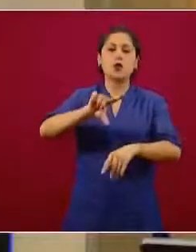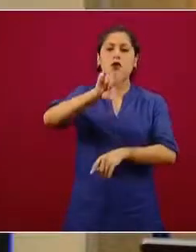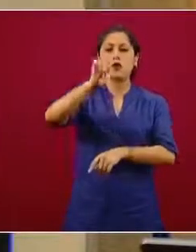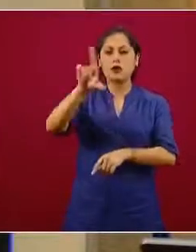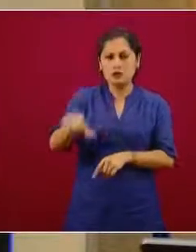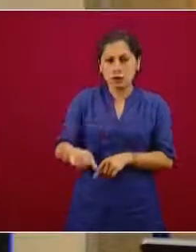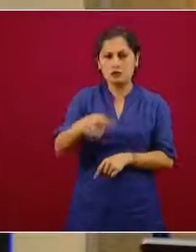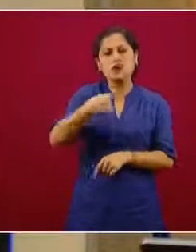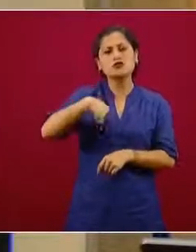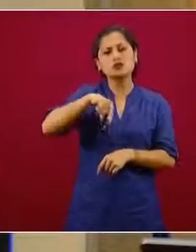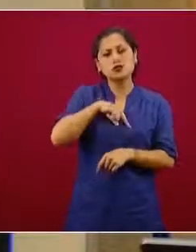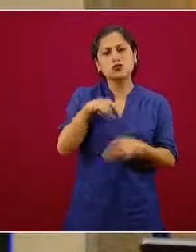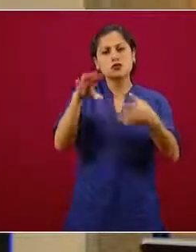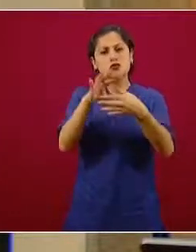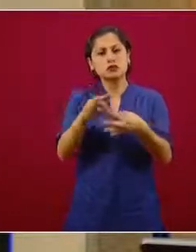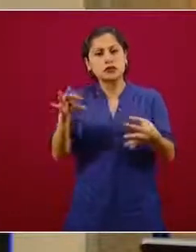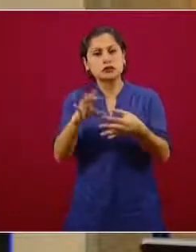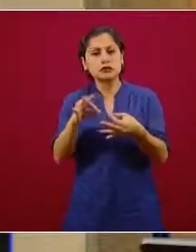distintos abordajes